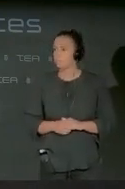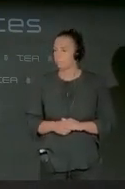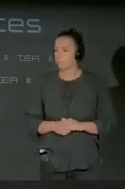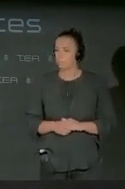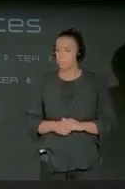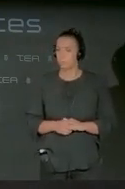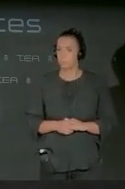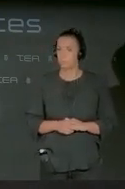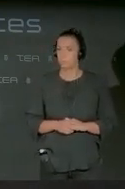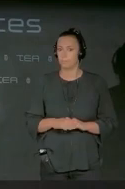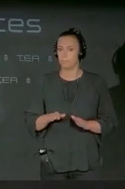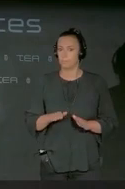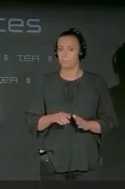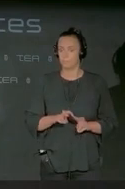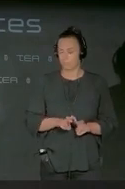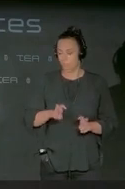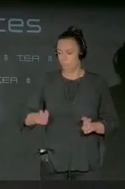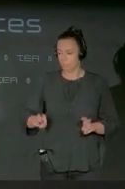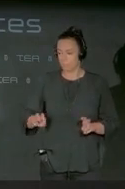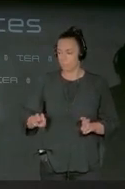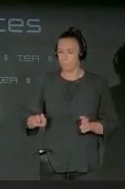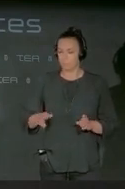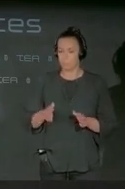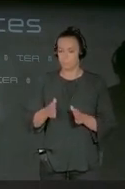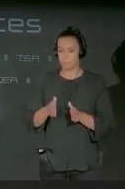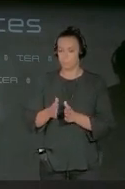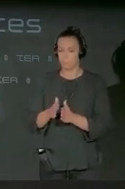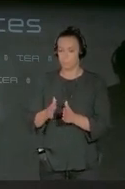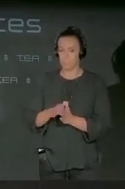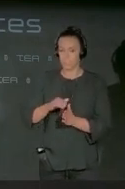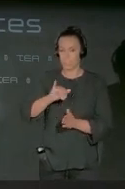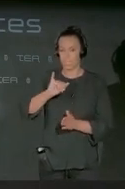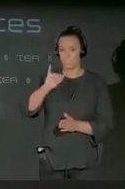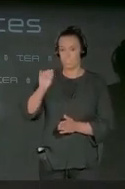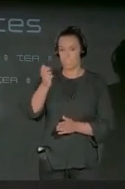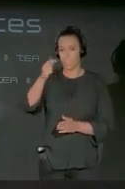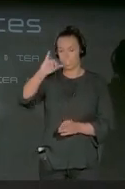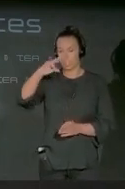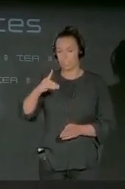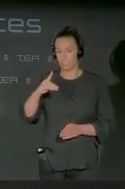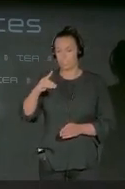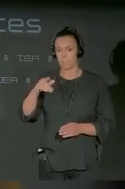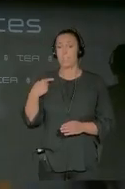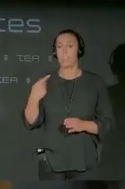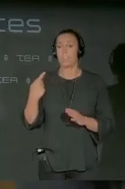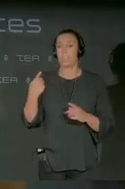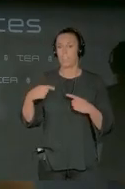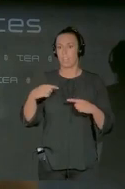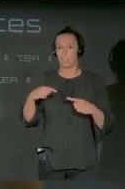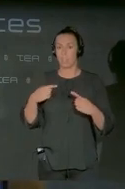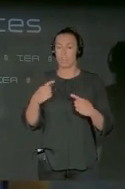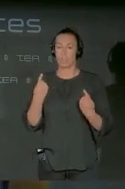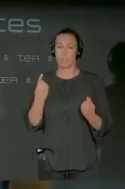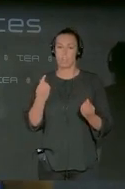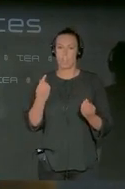En segundo lugar, nos acompaña Jari-Pekka, director ejecutivo de European Games Developer